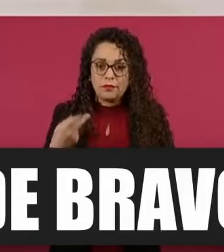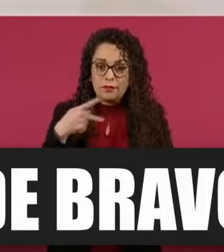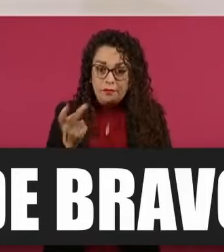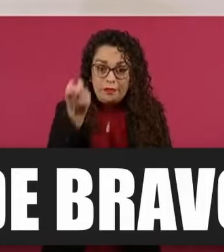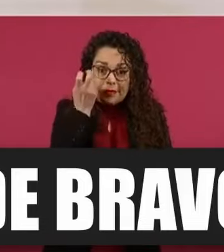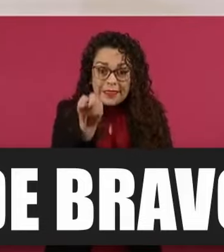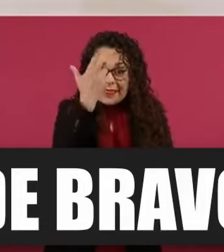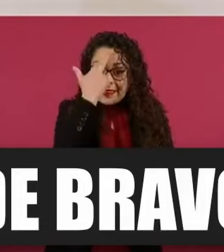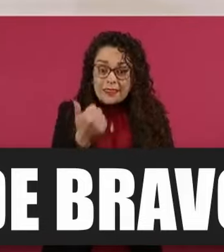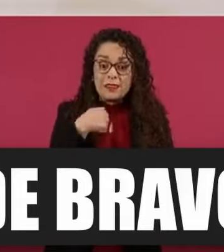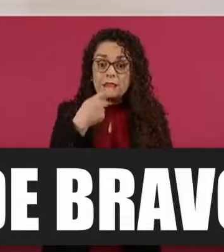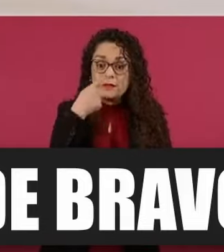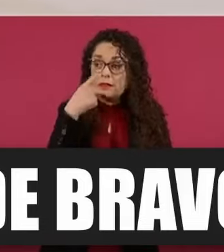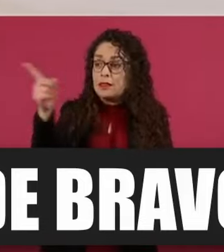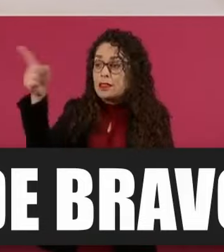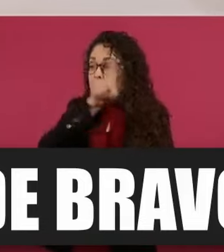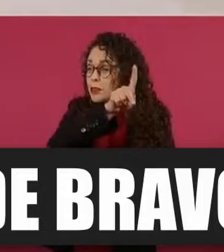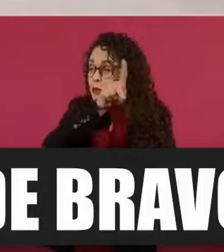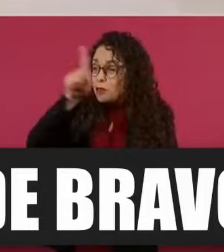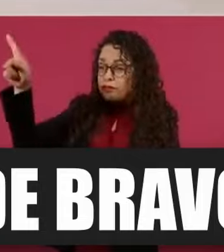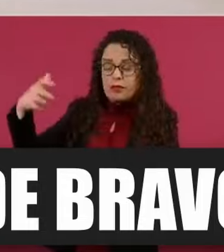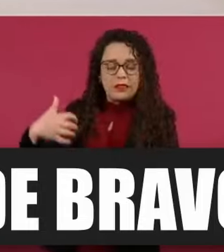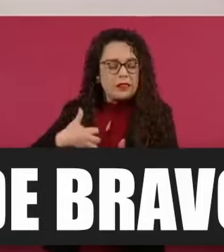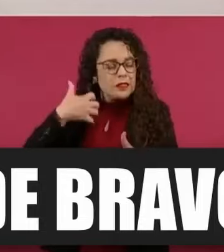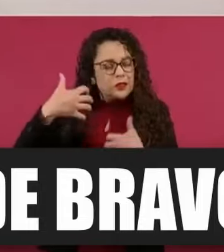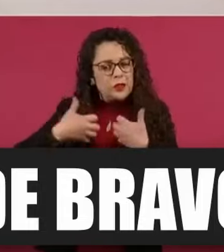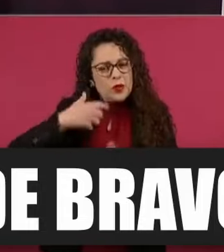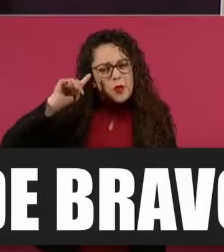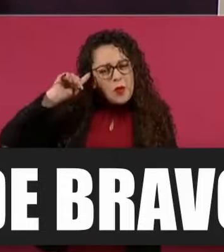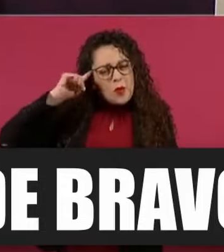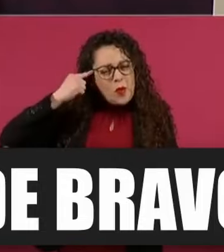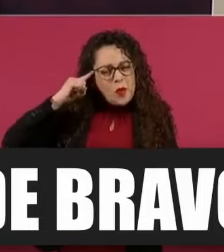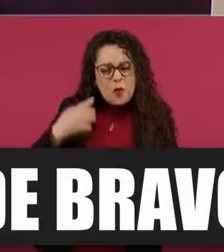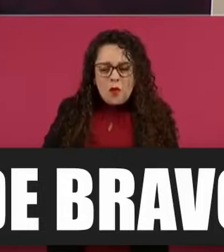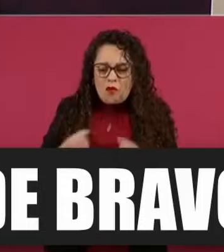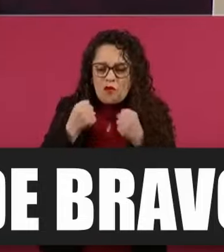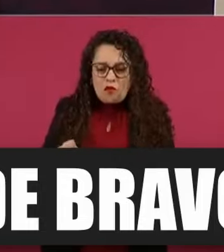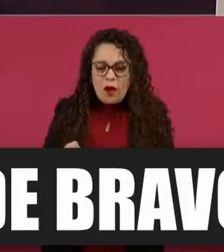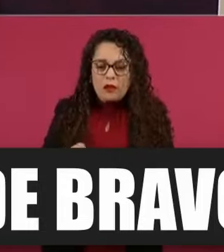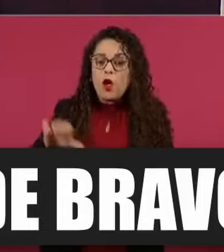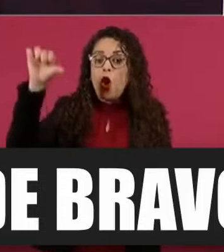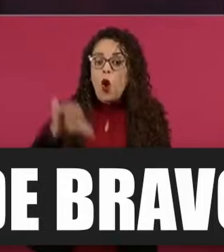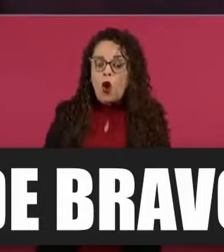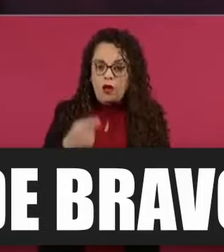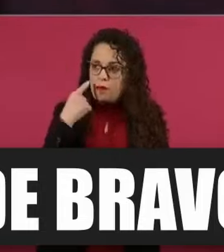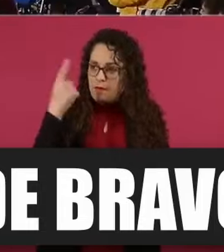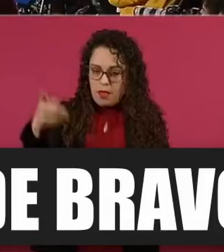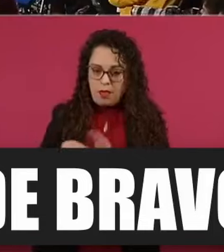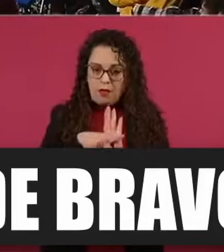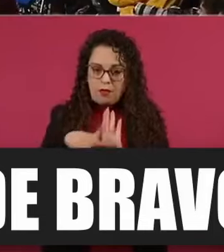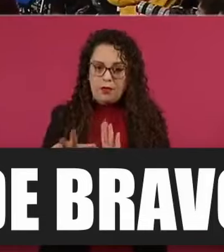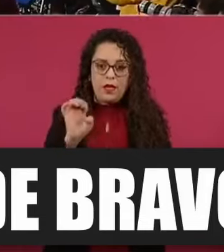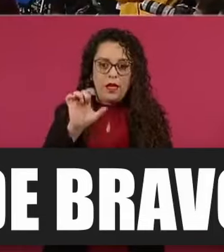molestísimo. Vean el titular de hoy. No sé, pongan